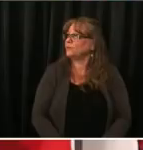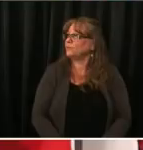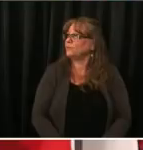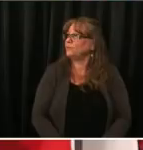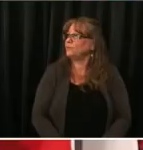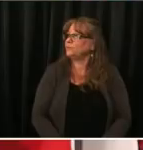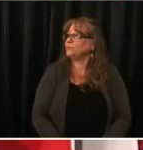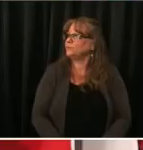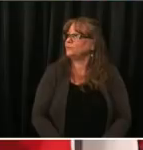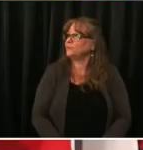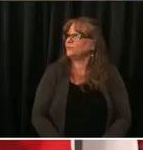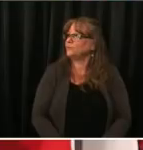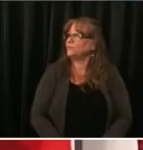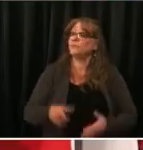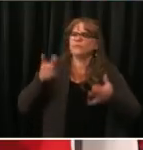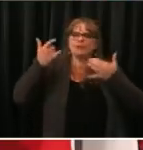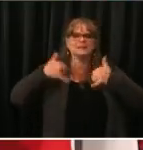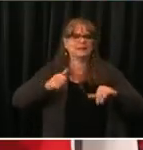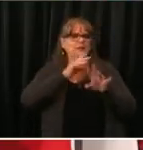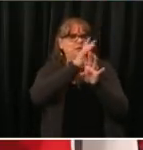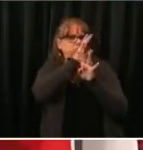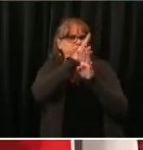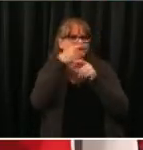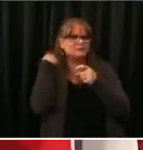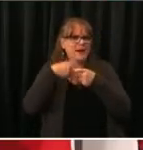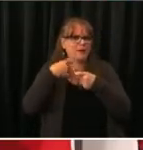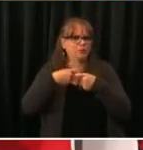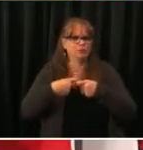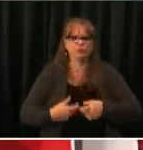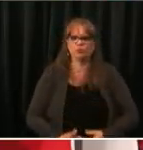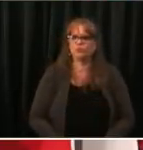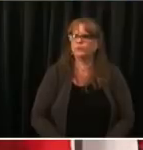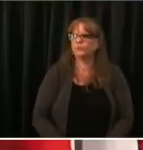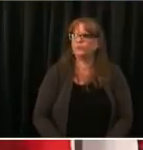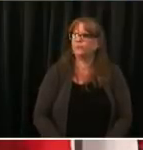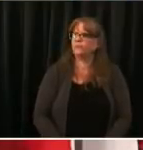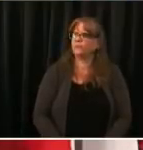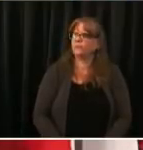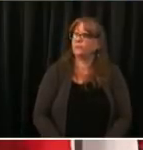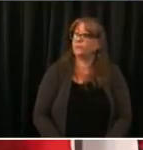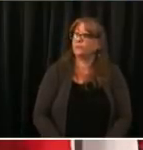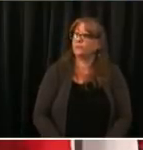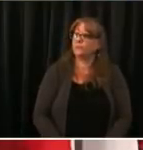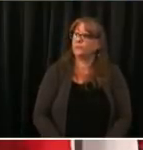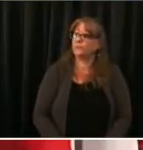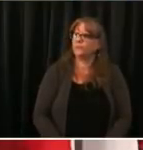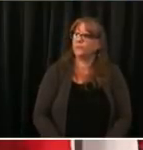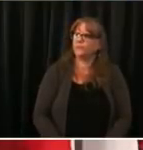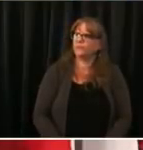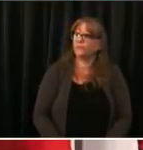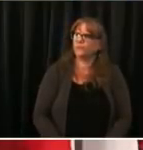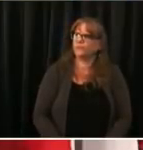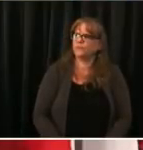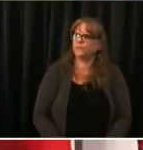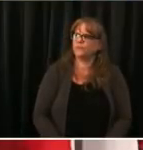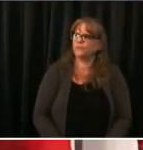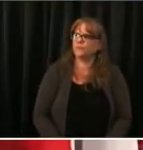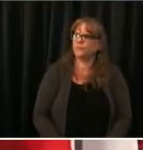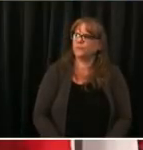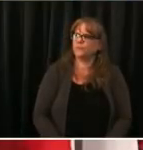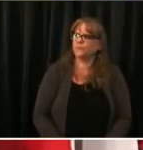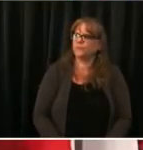So, hasta la fecha, el 8 de febrero, empezamos a ofrecer la